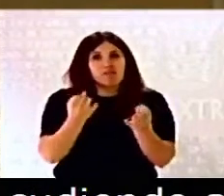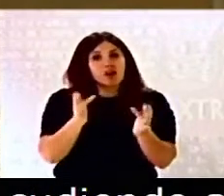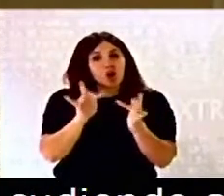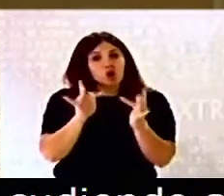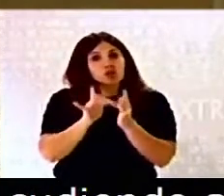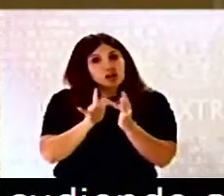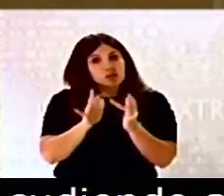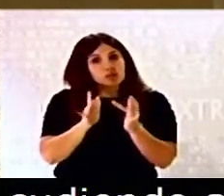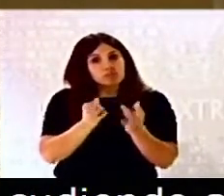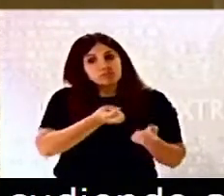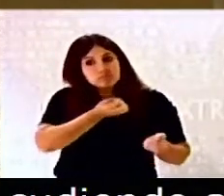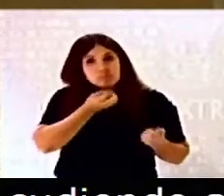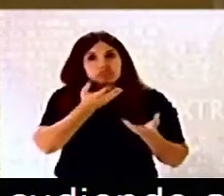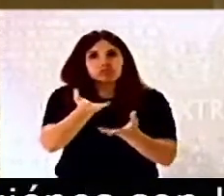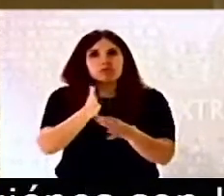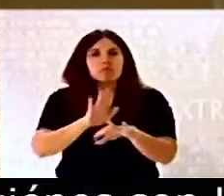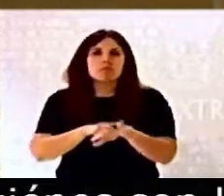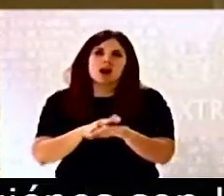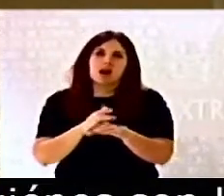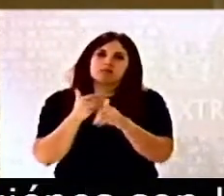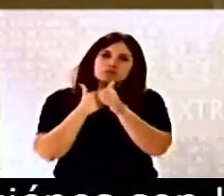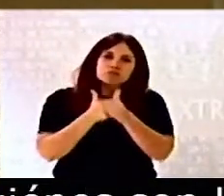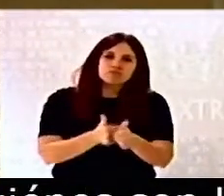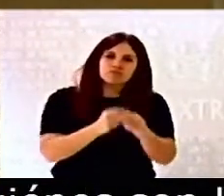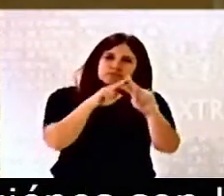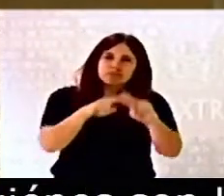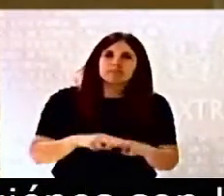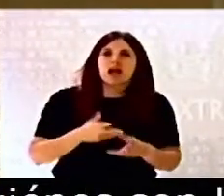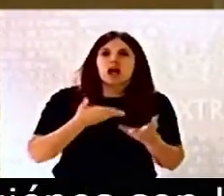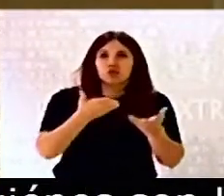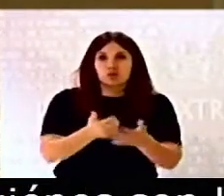rastreos. No decirlo no beneficia a nadie.